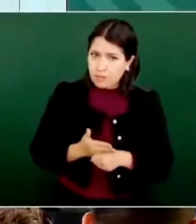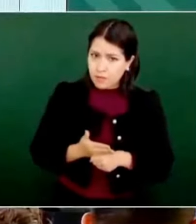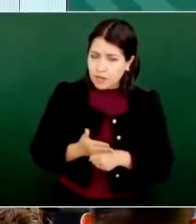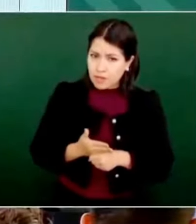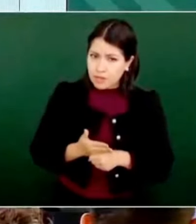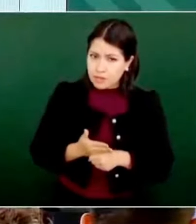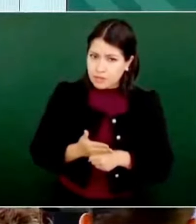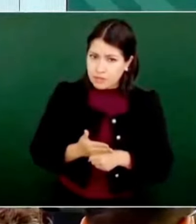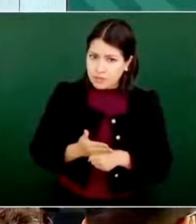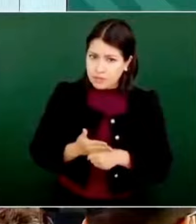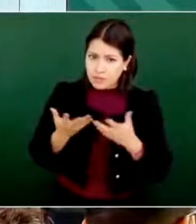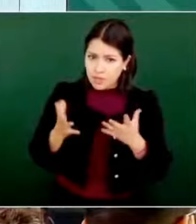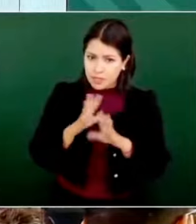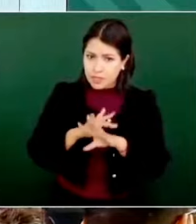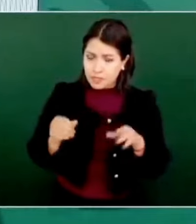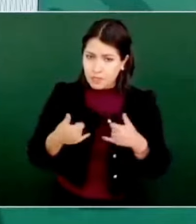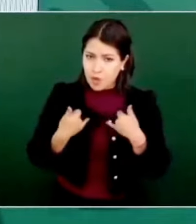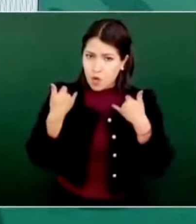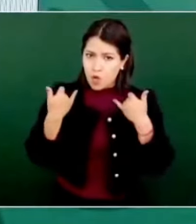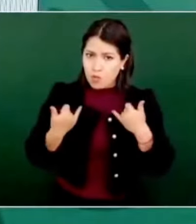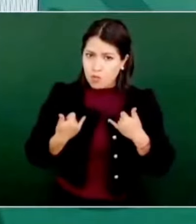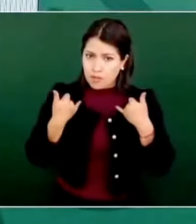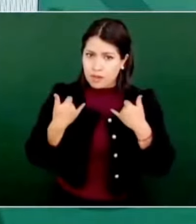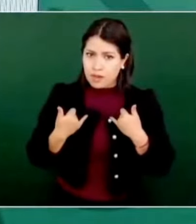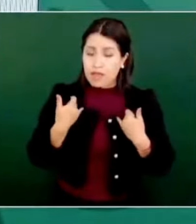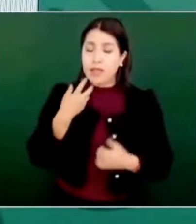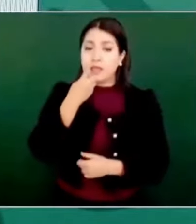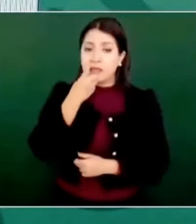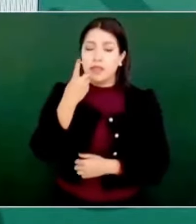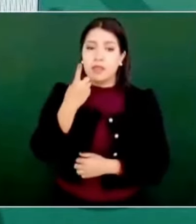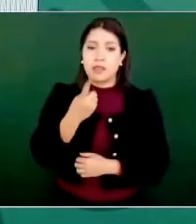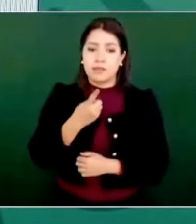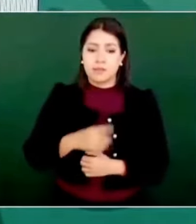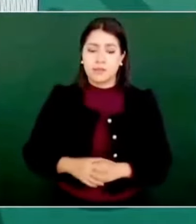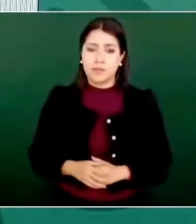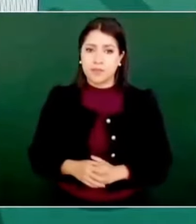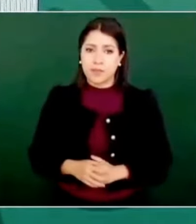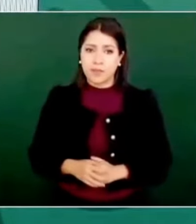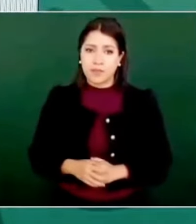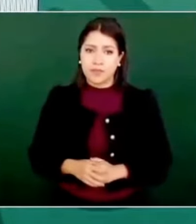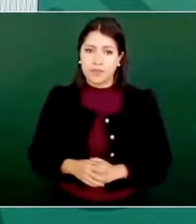cuando se habla de que los eh